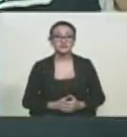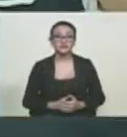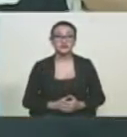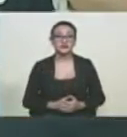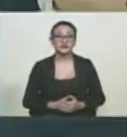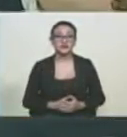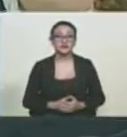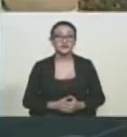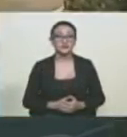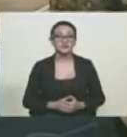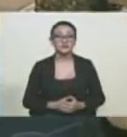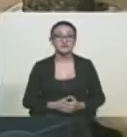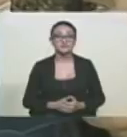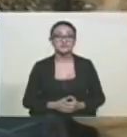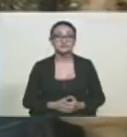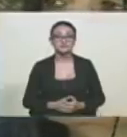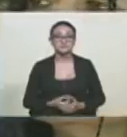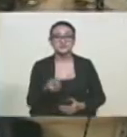ni una.